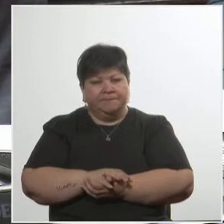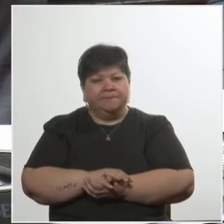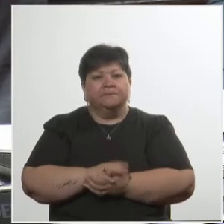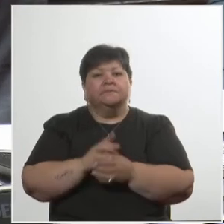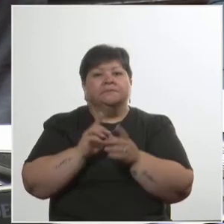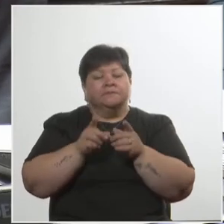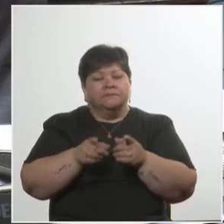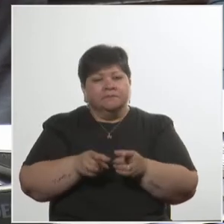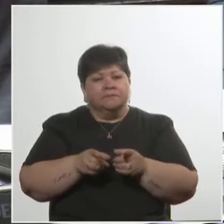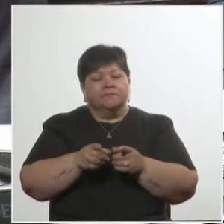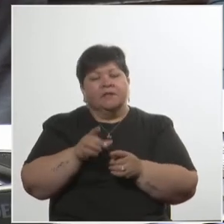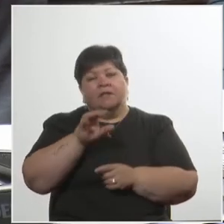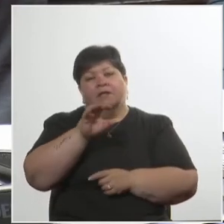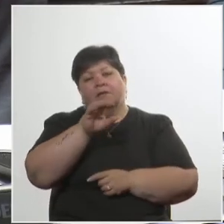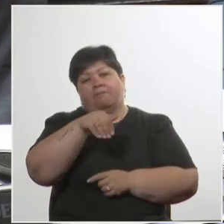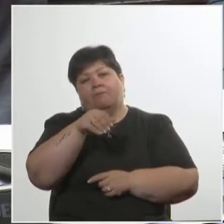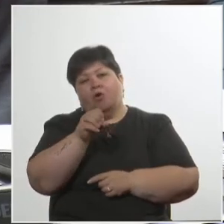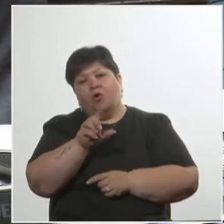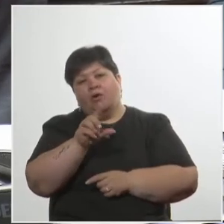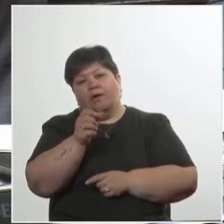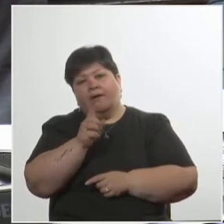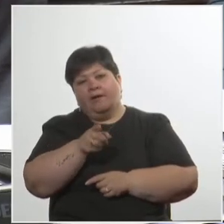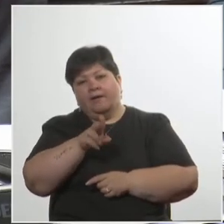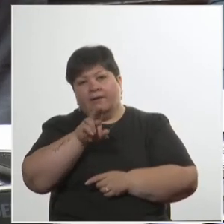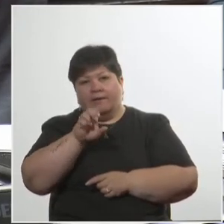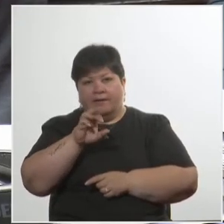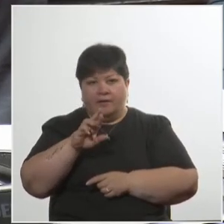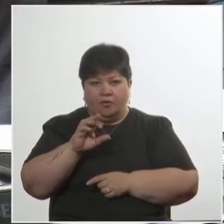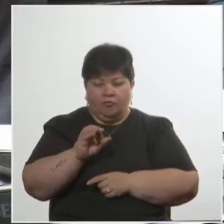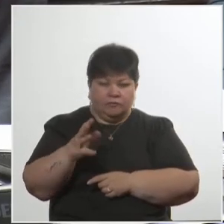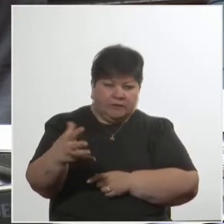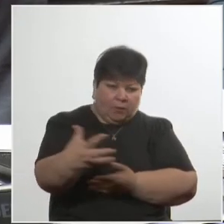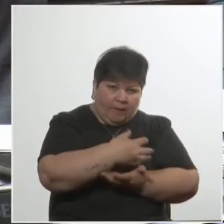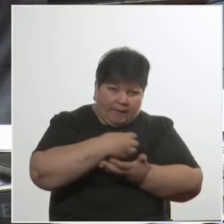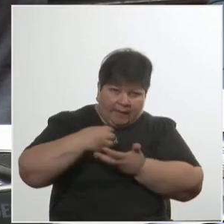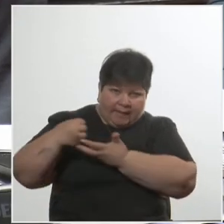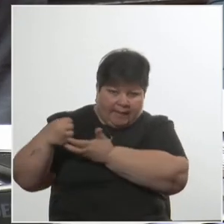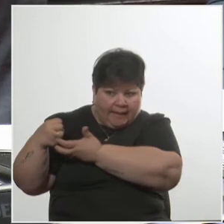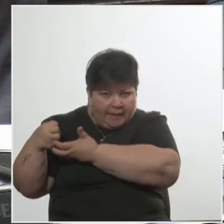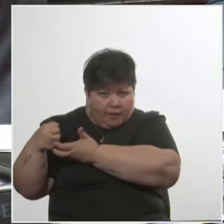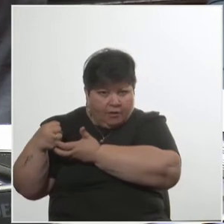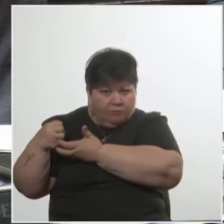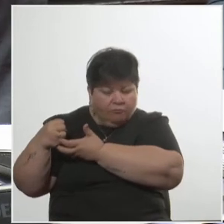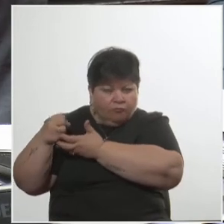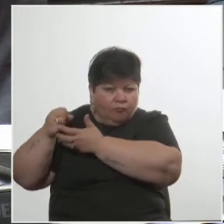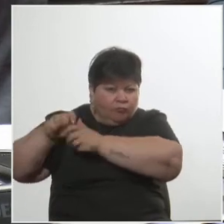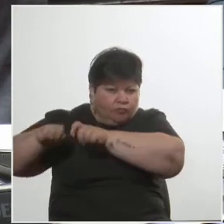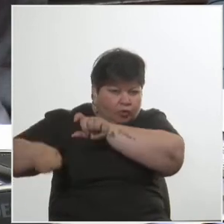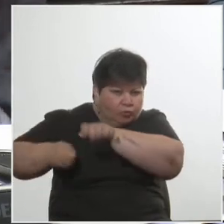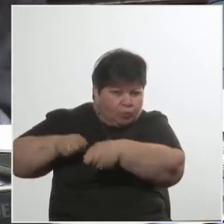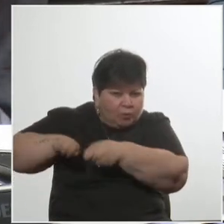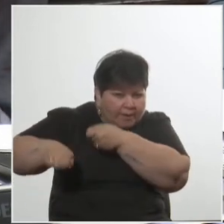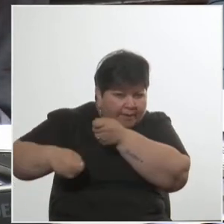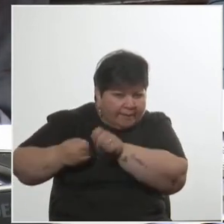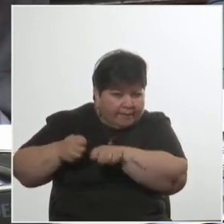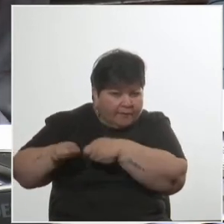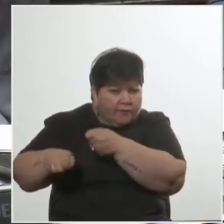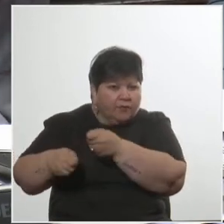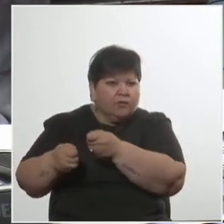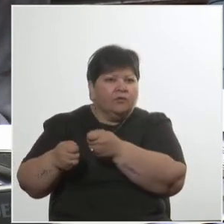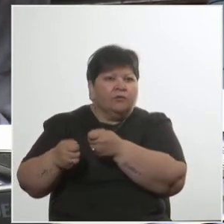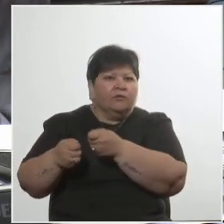el caso de Sergio molagero secuestrado este torturado y